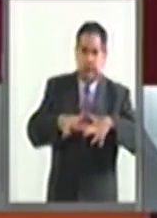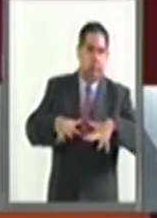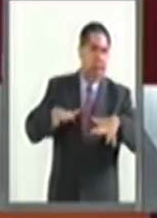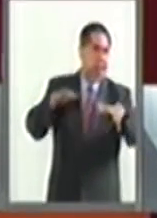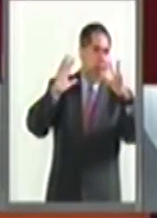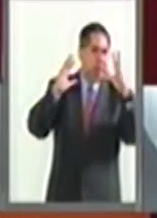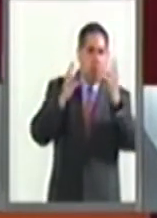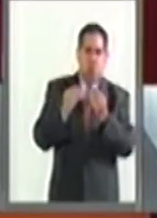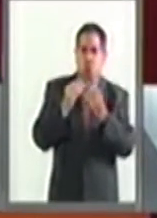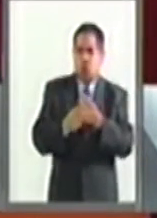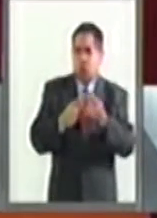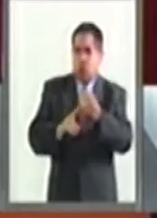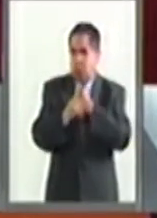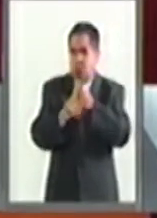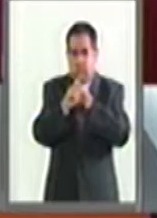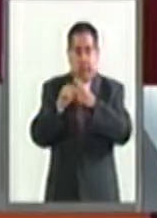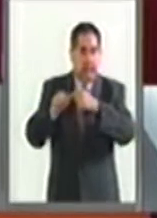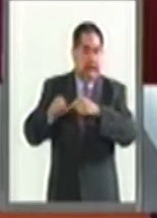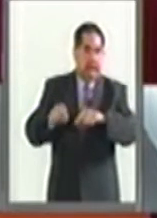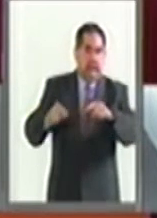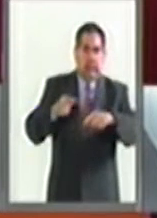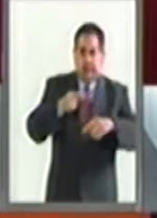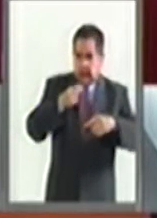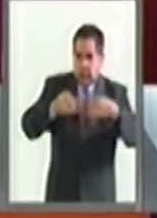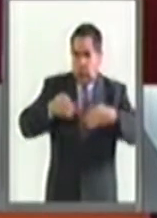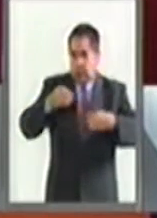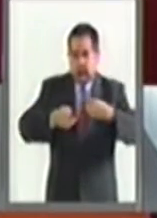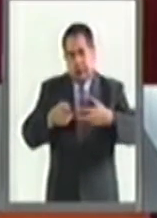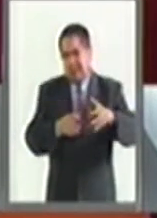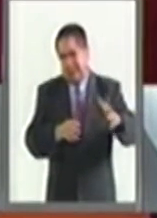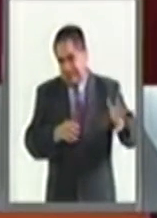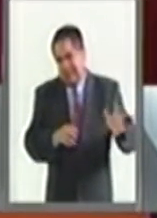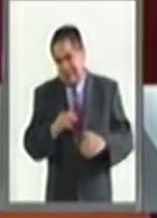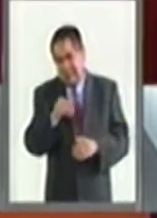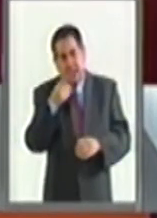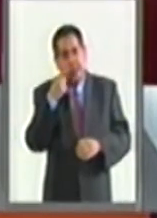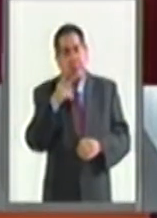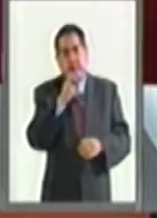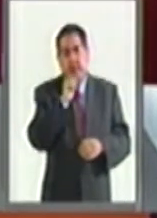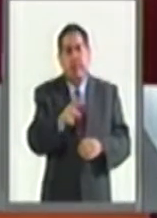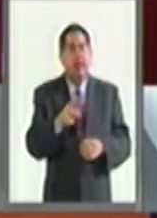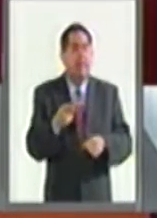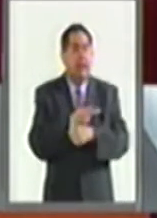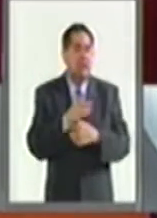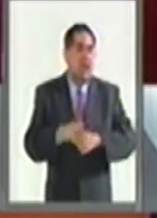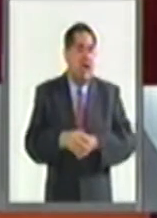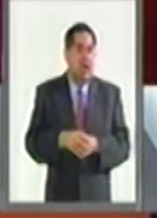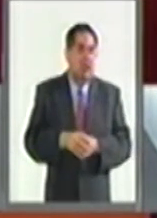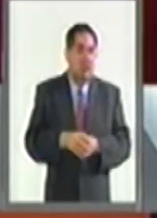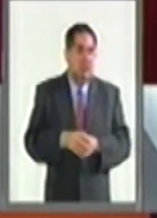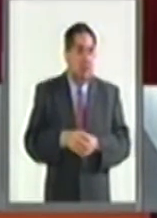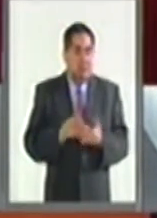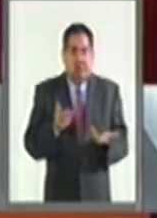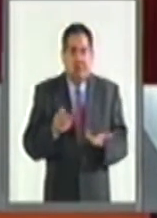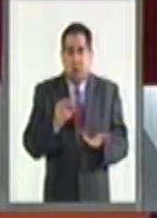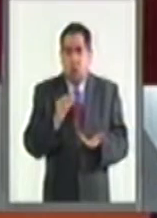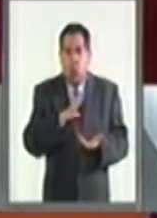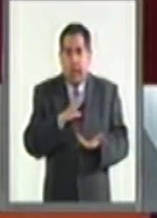rebasada por el número de conflictos que deben de atender, también lo es el hecho de que no se ha invertido